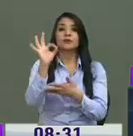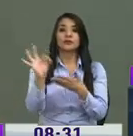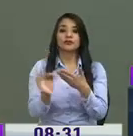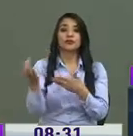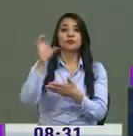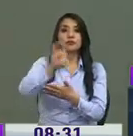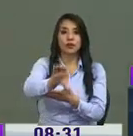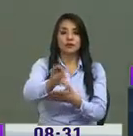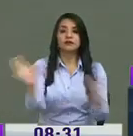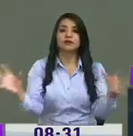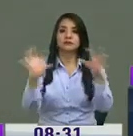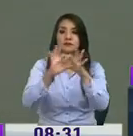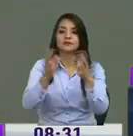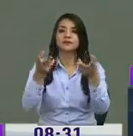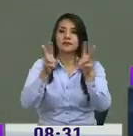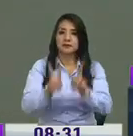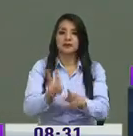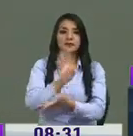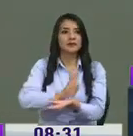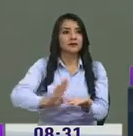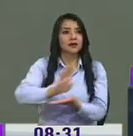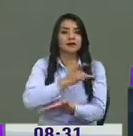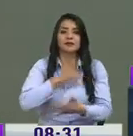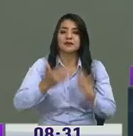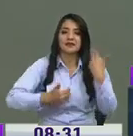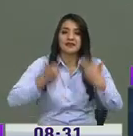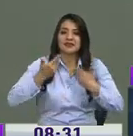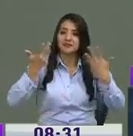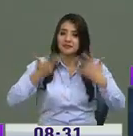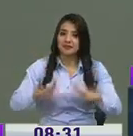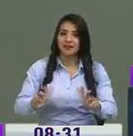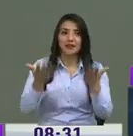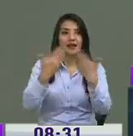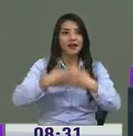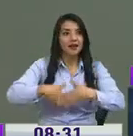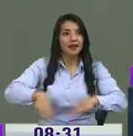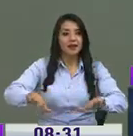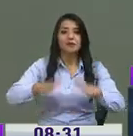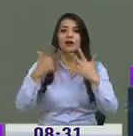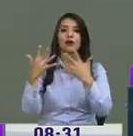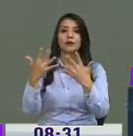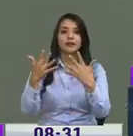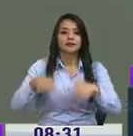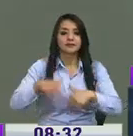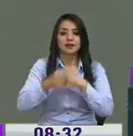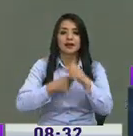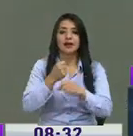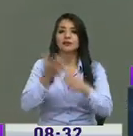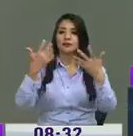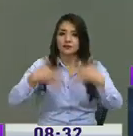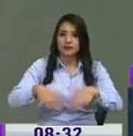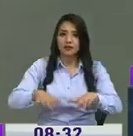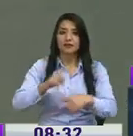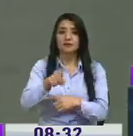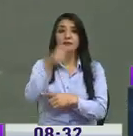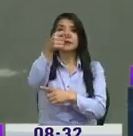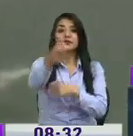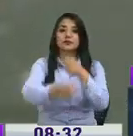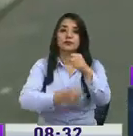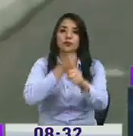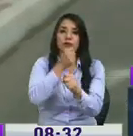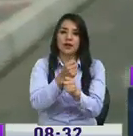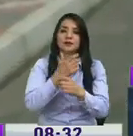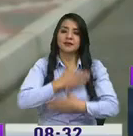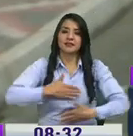presupuestos participativos que se realizó con el barrio. Así que muy contentos, estamos terminando de hacer varias obras en este año y que esperamos que la comunidad las